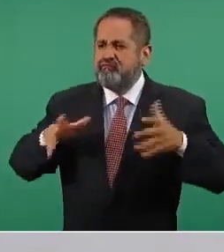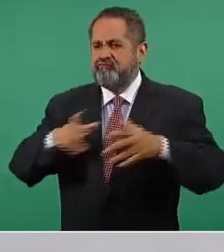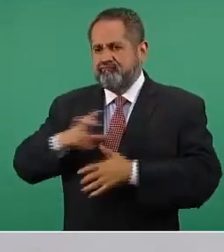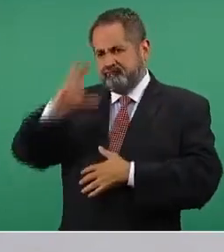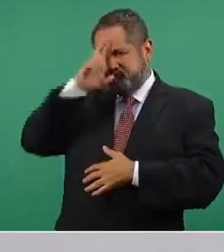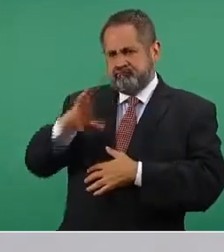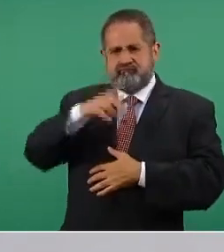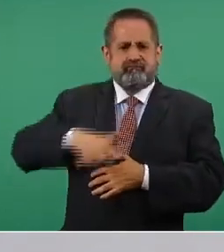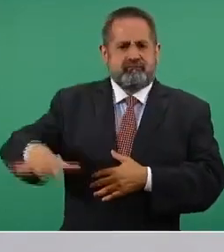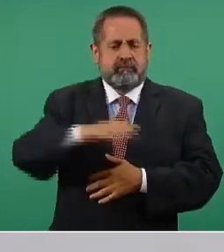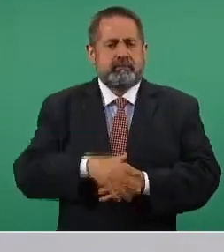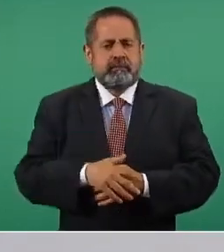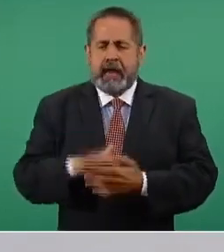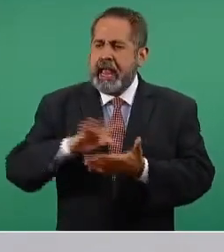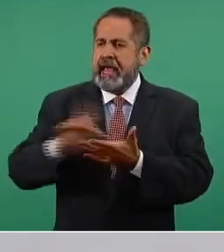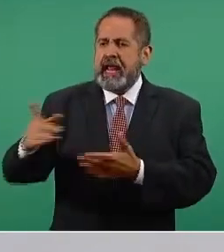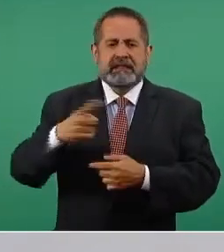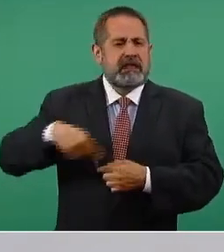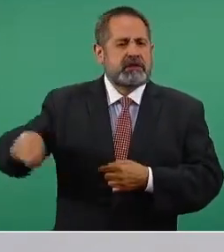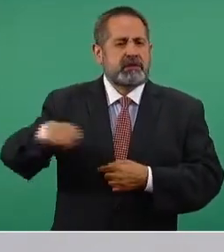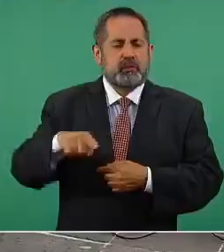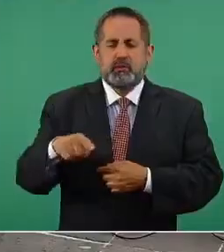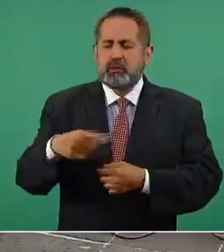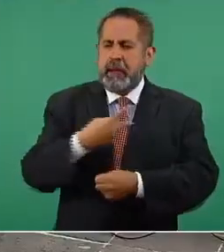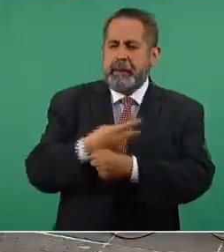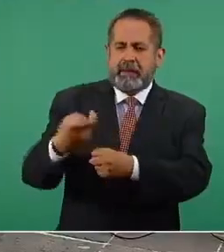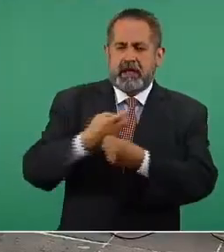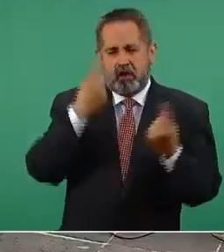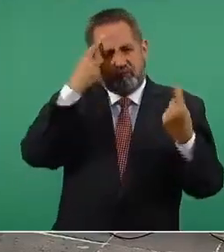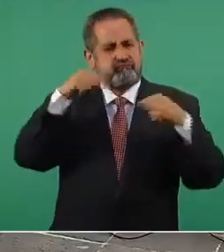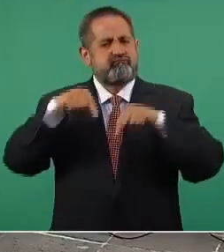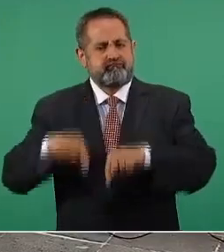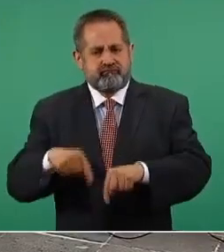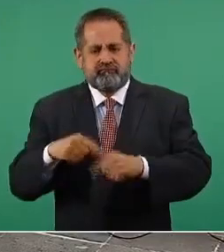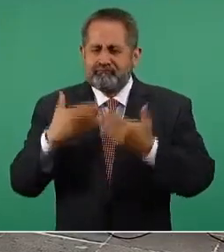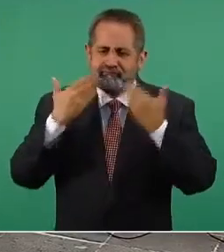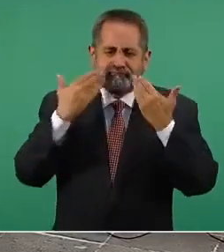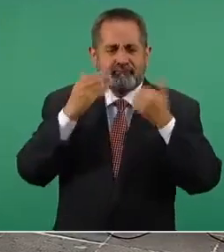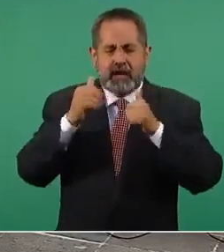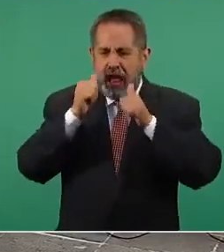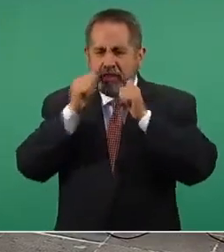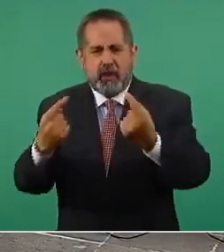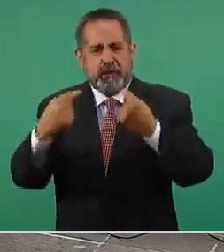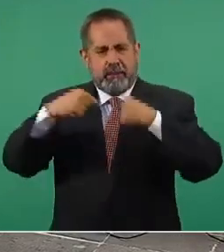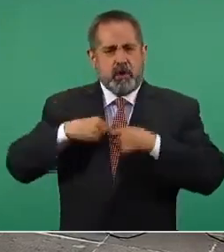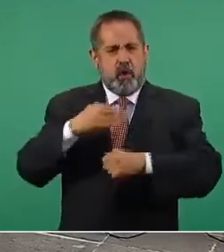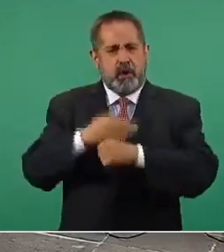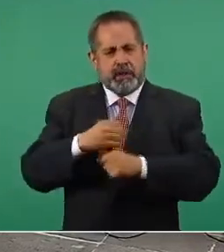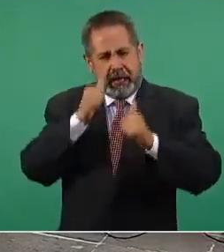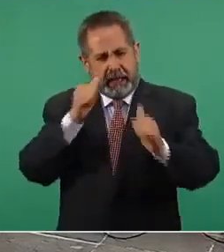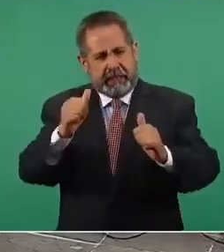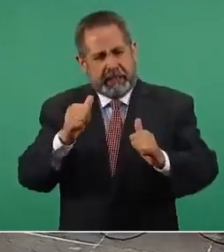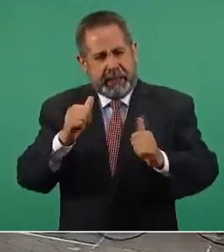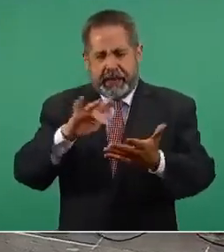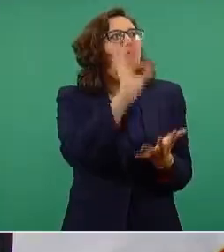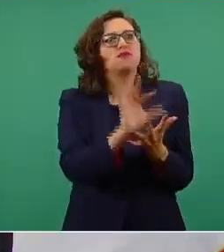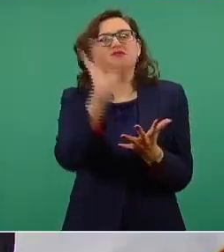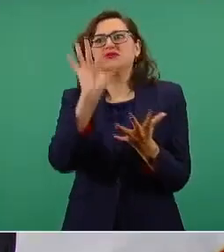merece. Agradezco a ustedes la invitación y la atención que me brindan en este momento. Muchas